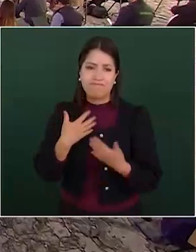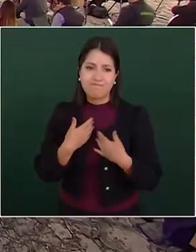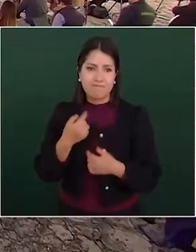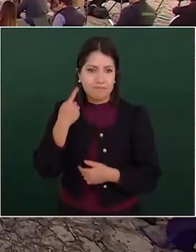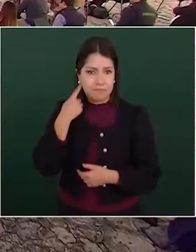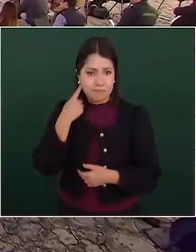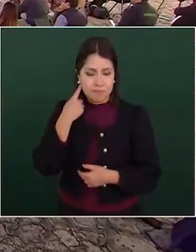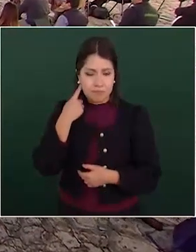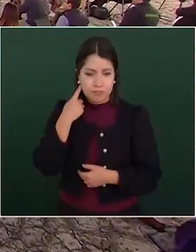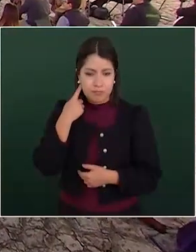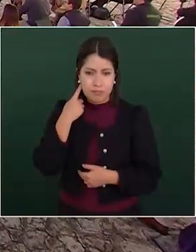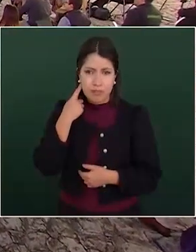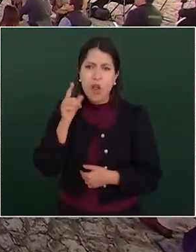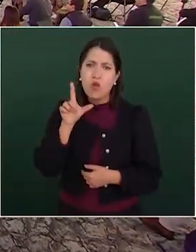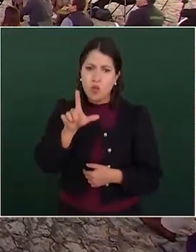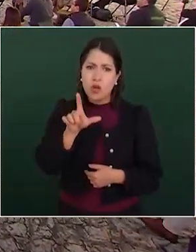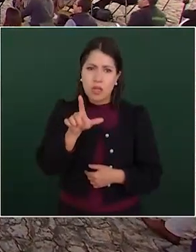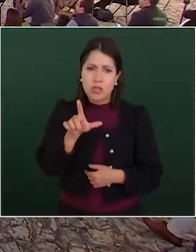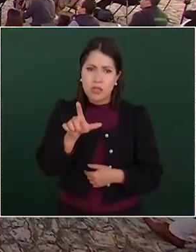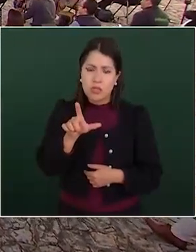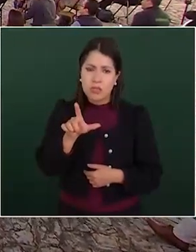Si les parece, el lunes,